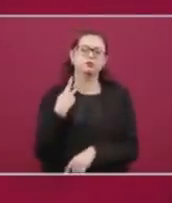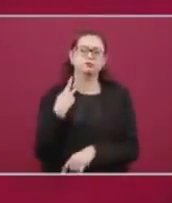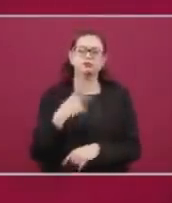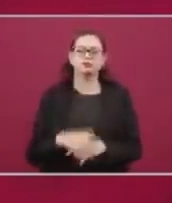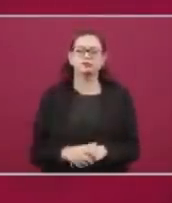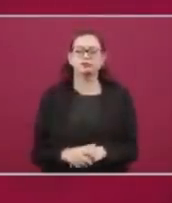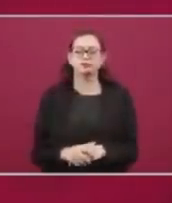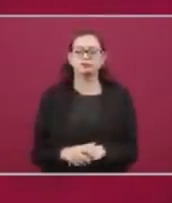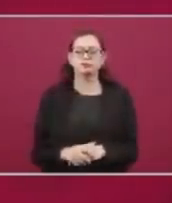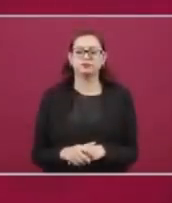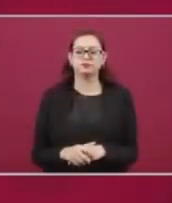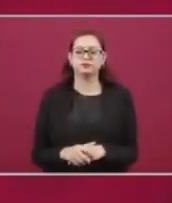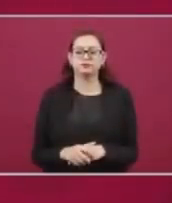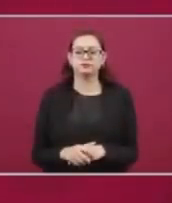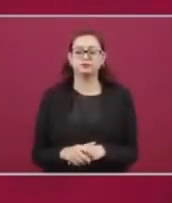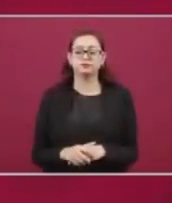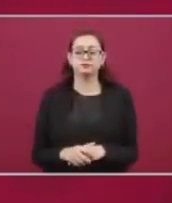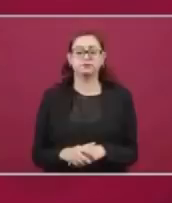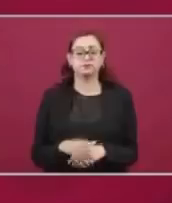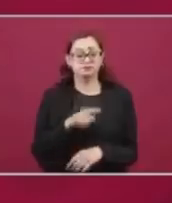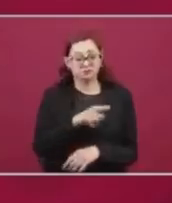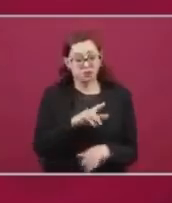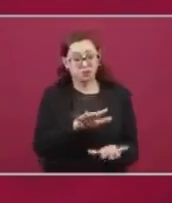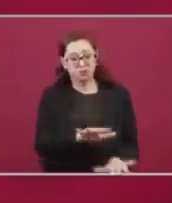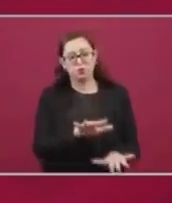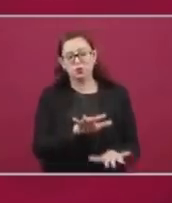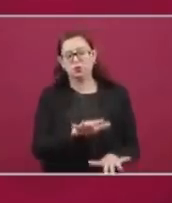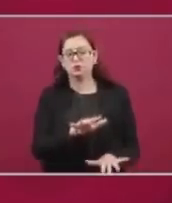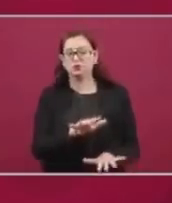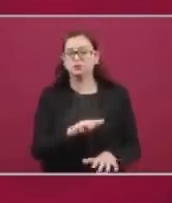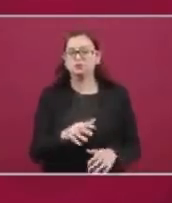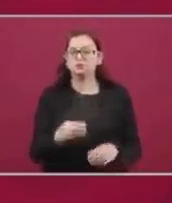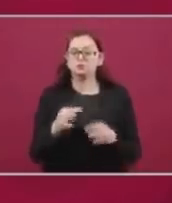Fue un hecho, repito, trascendente.